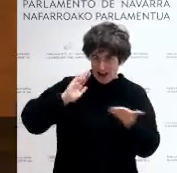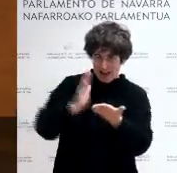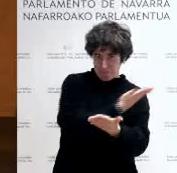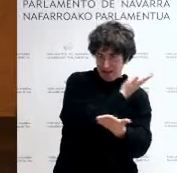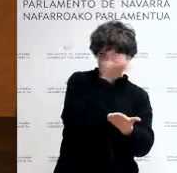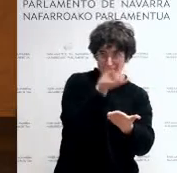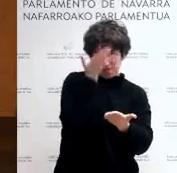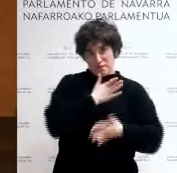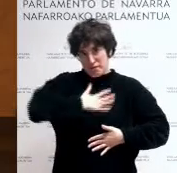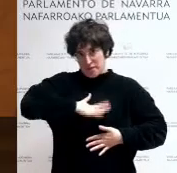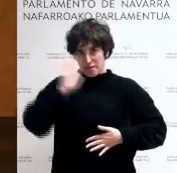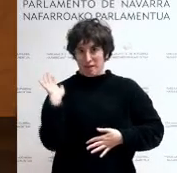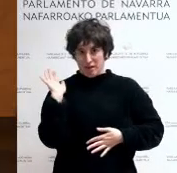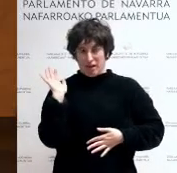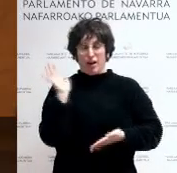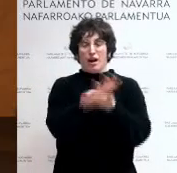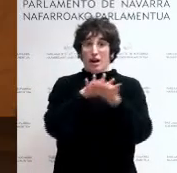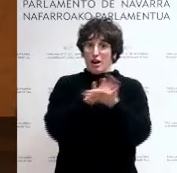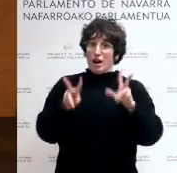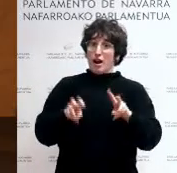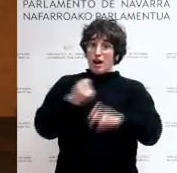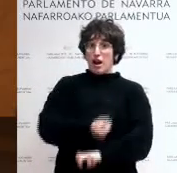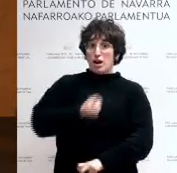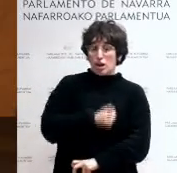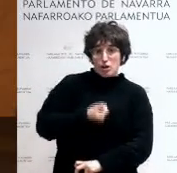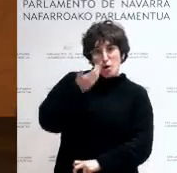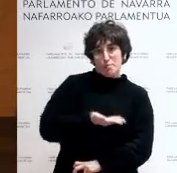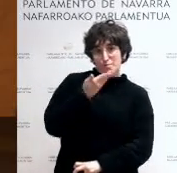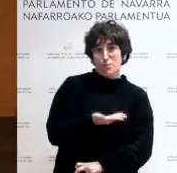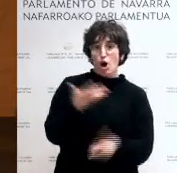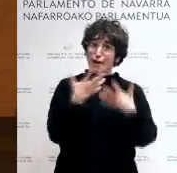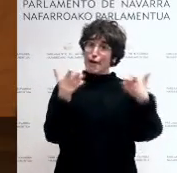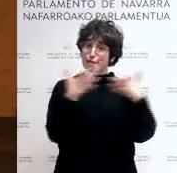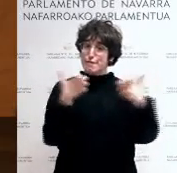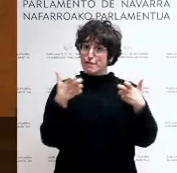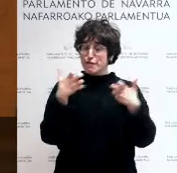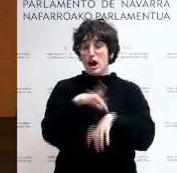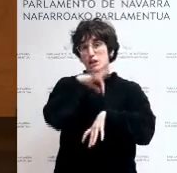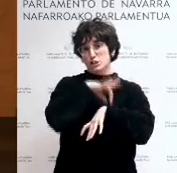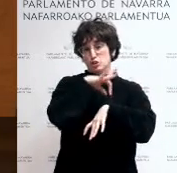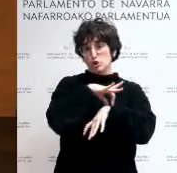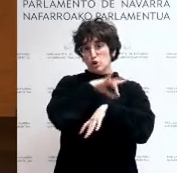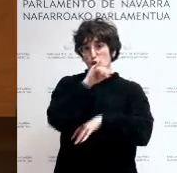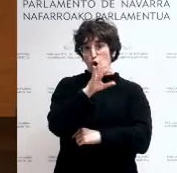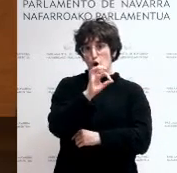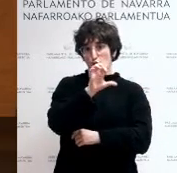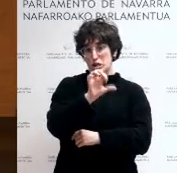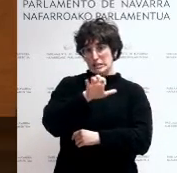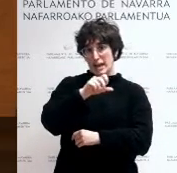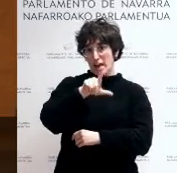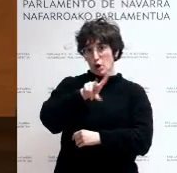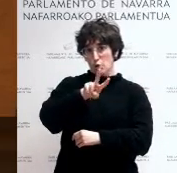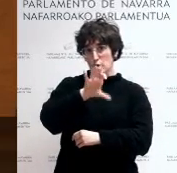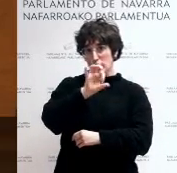explicar el tema de la importancia de las ecografías, no usando mis palabras, sino las del doctor José Luis del Cura, que es un especialista de la Sociedad Española de Radiología Médica y es el